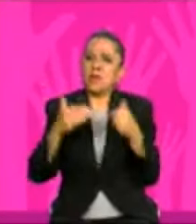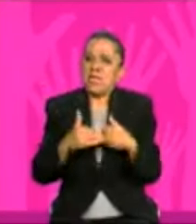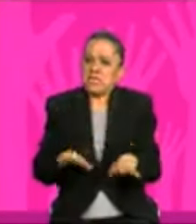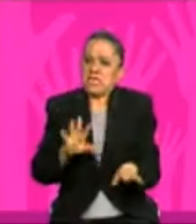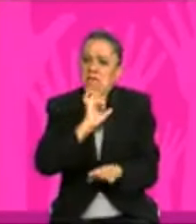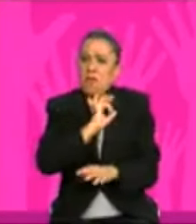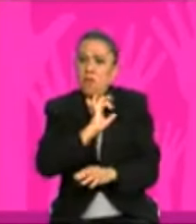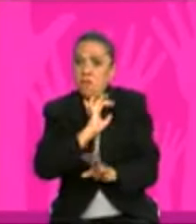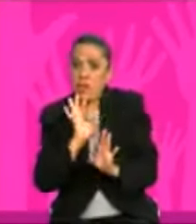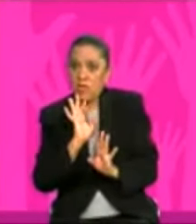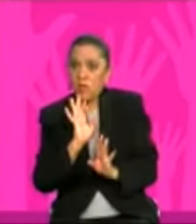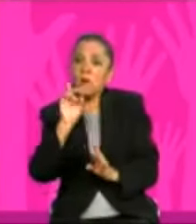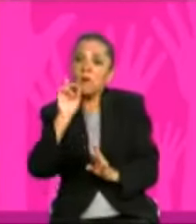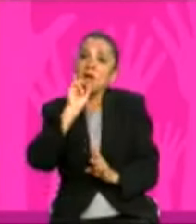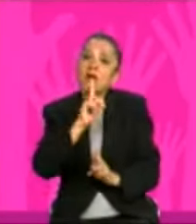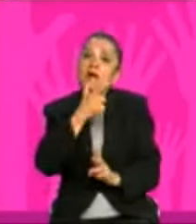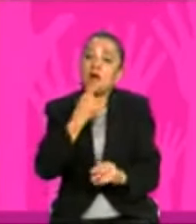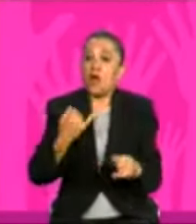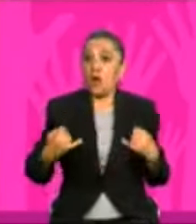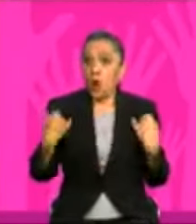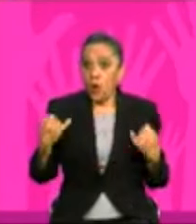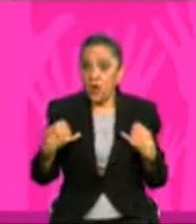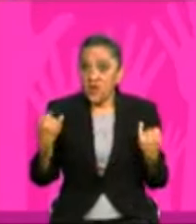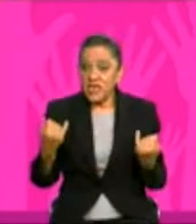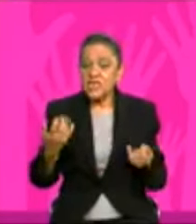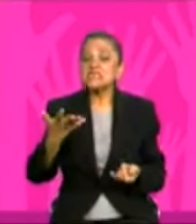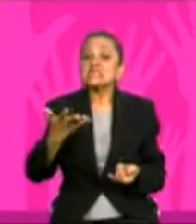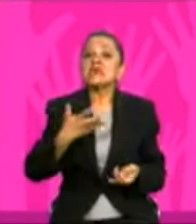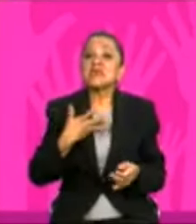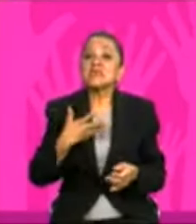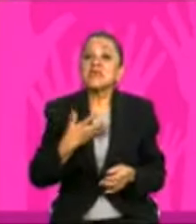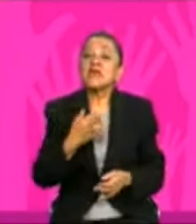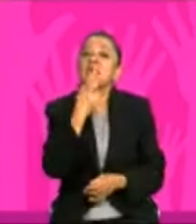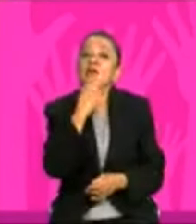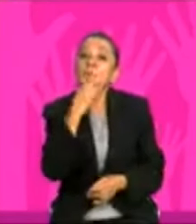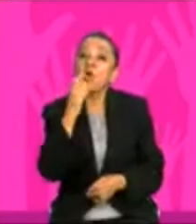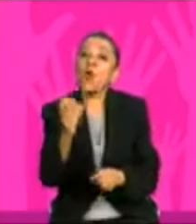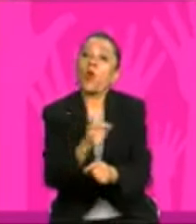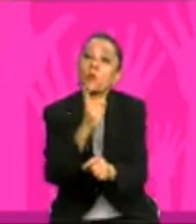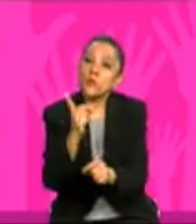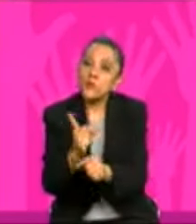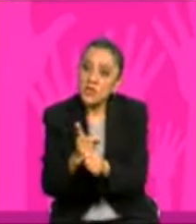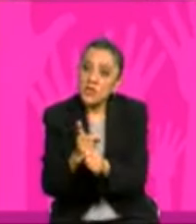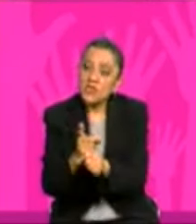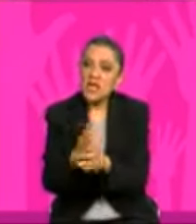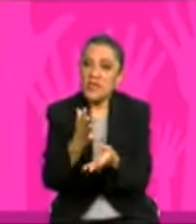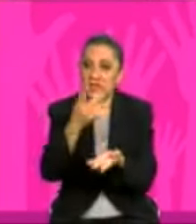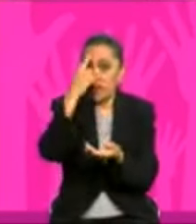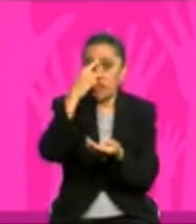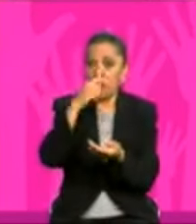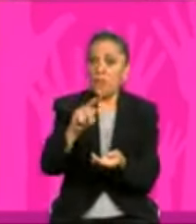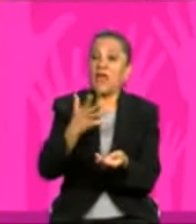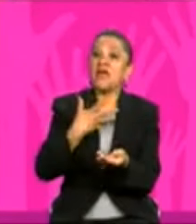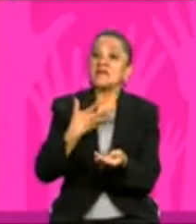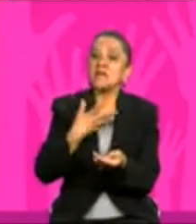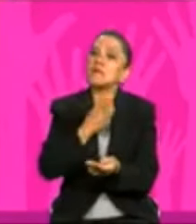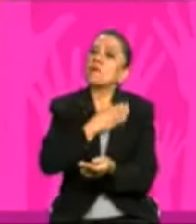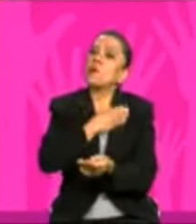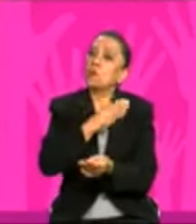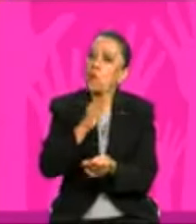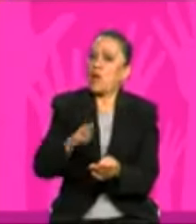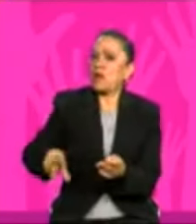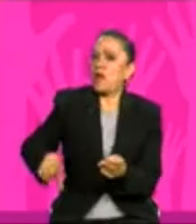que las y los jóvenes tengan más y mejores oportunidades, para que tengamos el buen